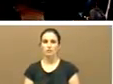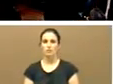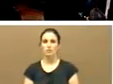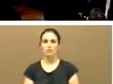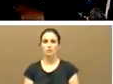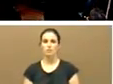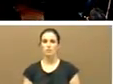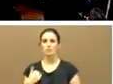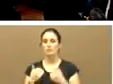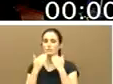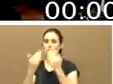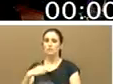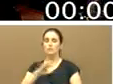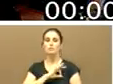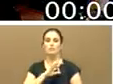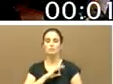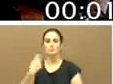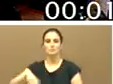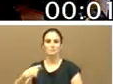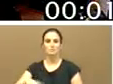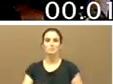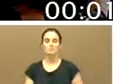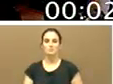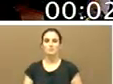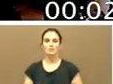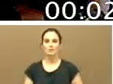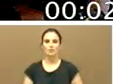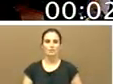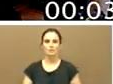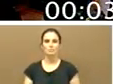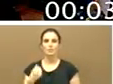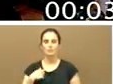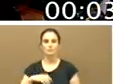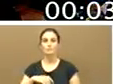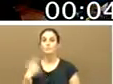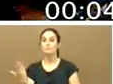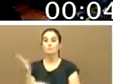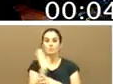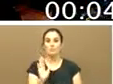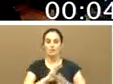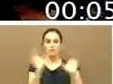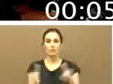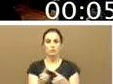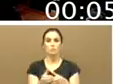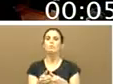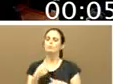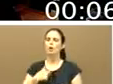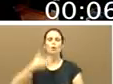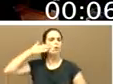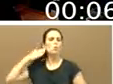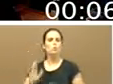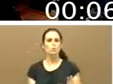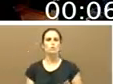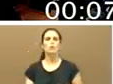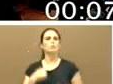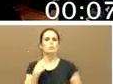Gracias, señor presidente. Señorías, presenta al Grupo Parlamentario que tengo el honor de representar una propuesta de pronunciamiento